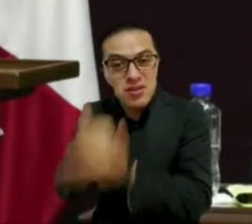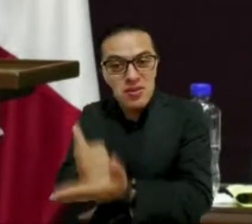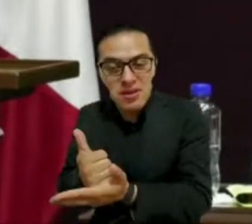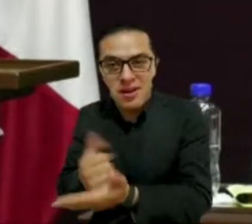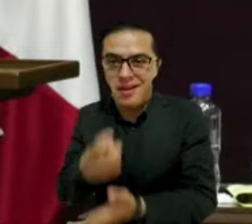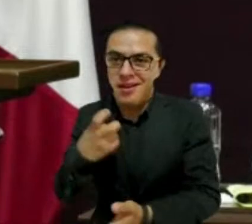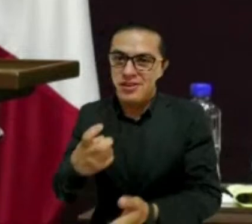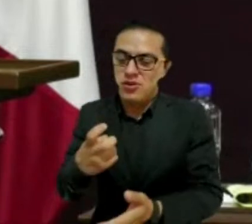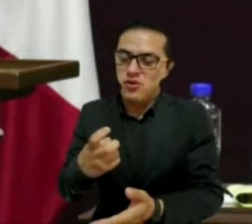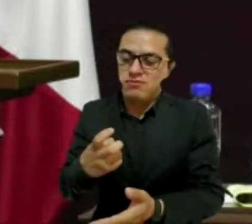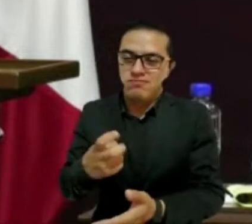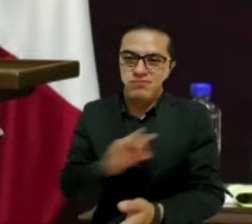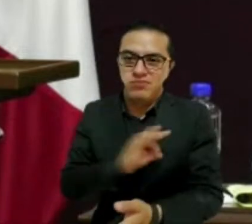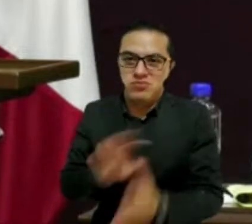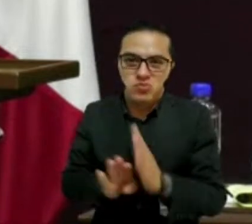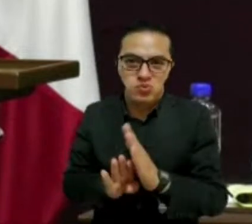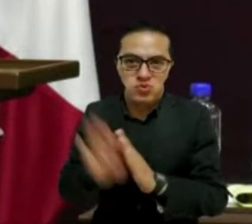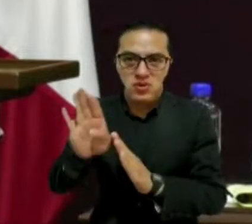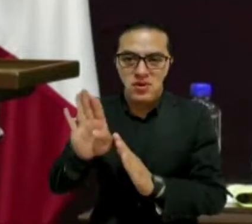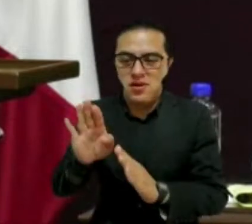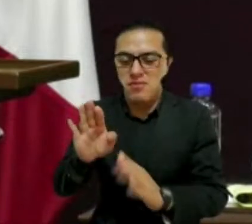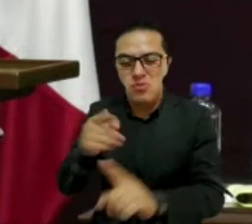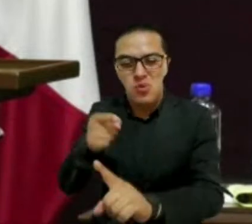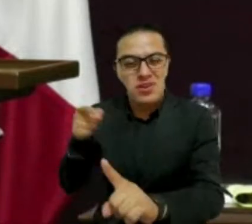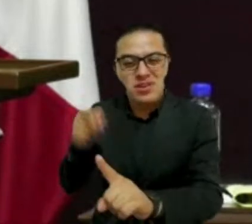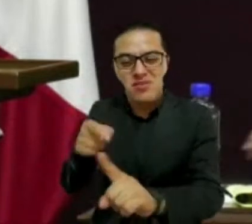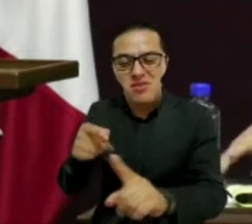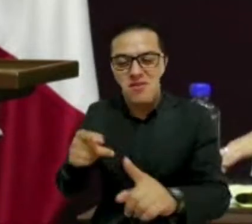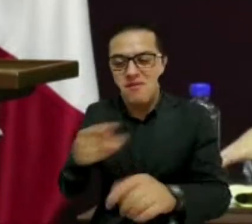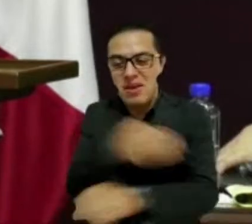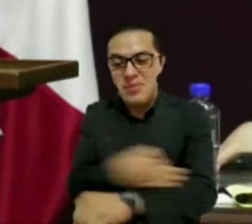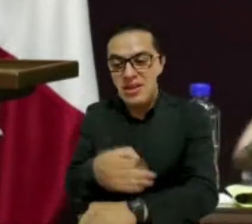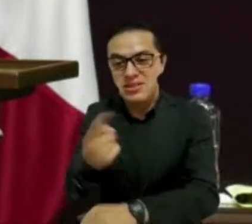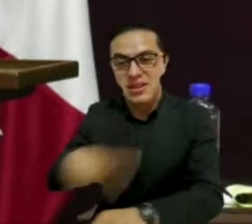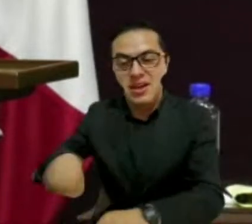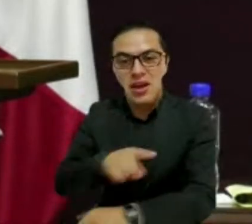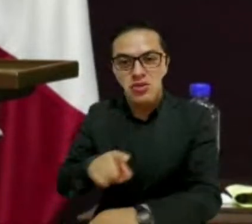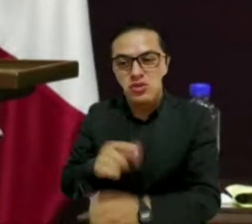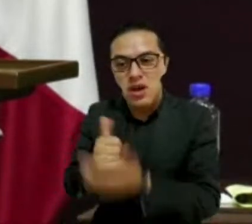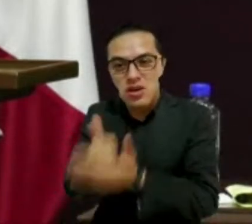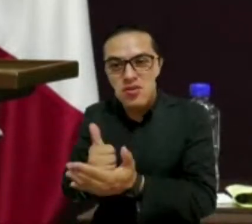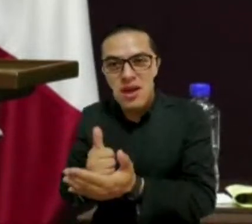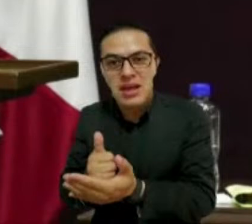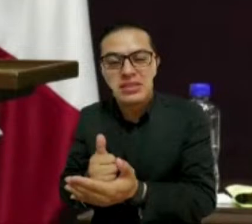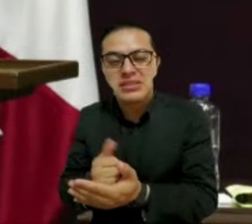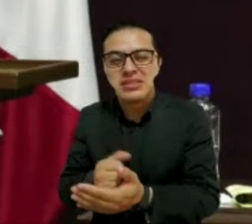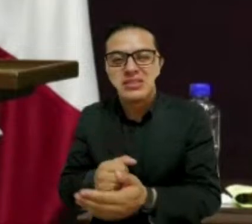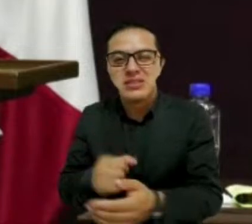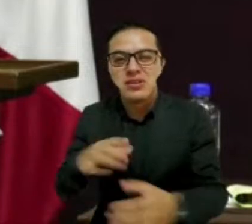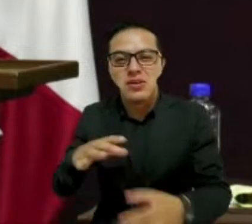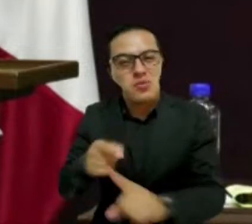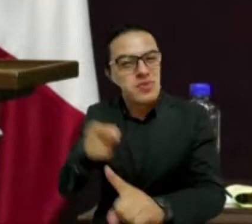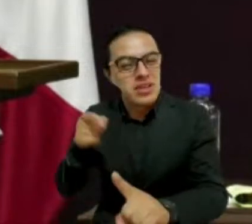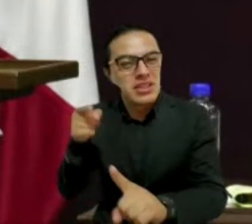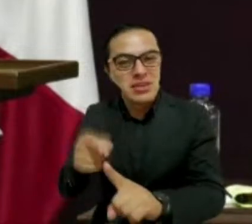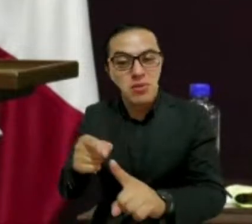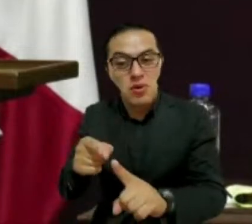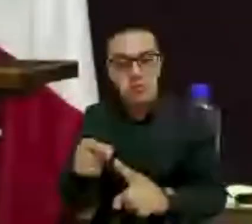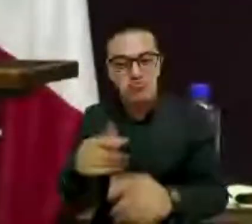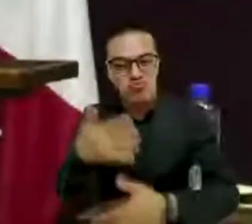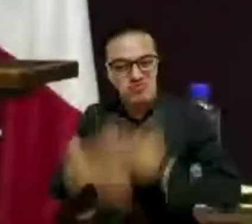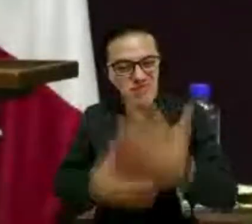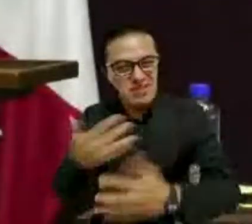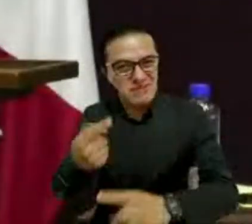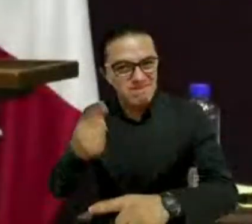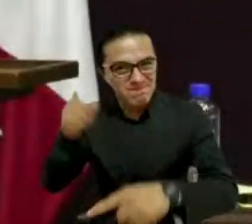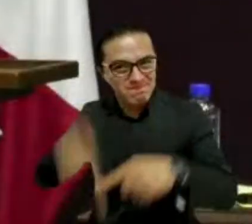dirigidos a las familias, se busca romper el ciclo de violencia y victimización, evitando que los efectos negativos del delito se transmitan a